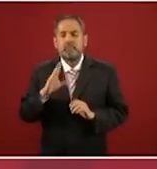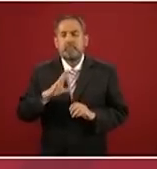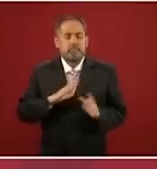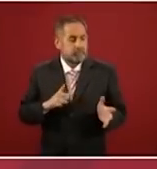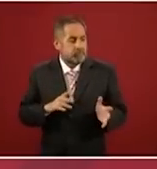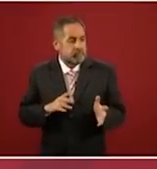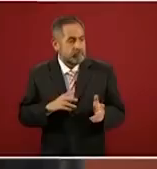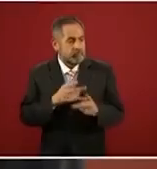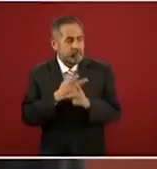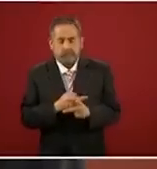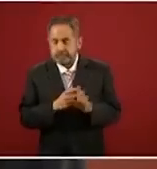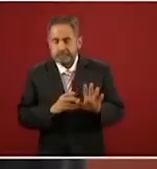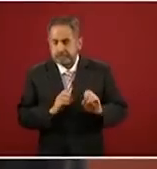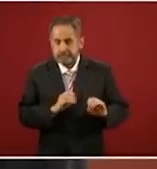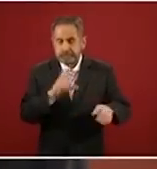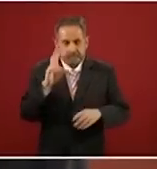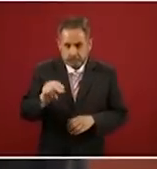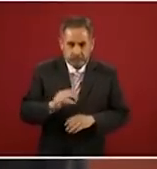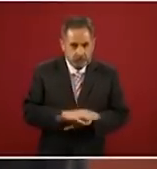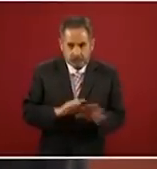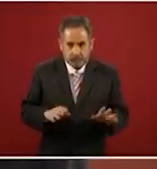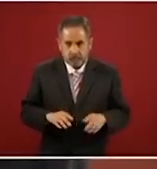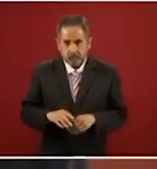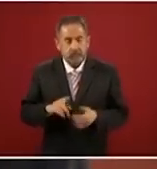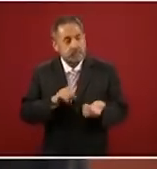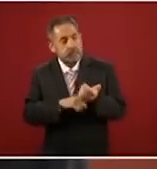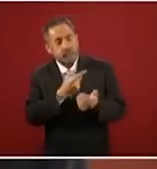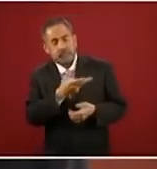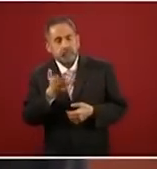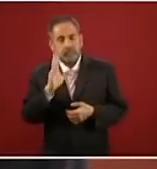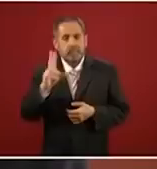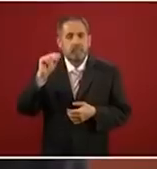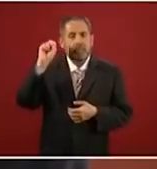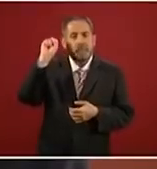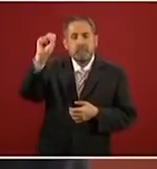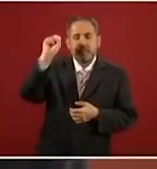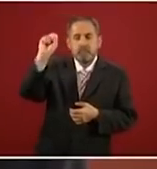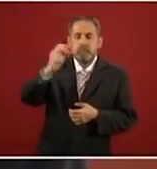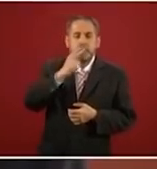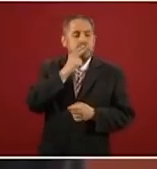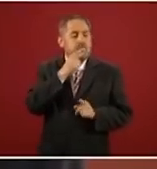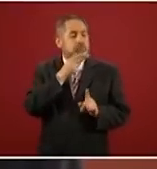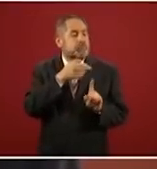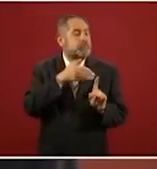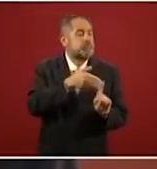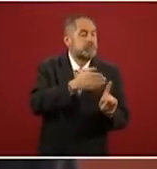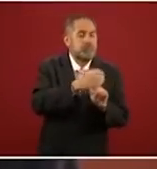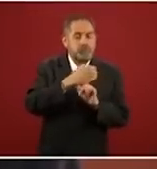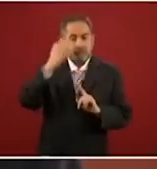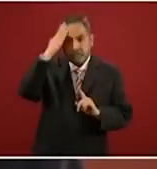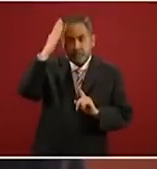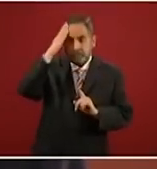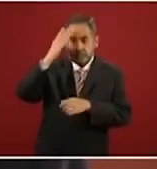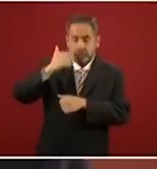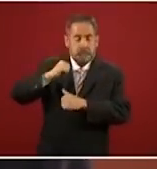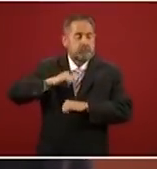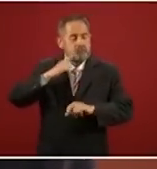tolerancia que ya no hay sindicatos predilectos líderes predilectos